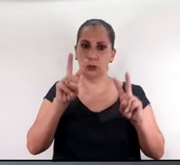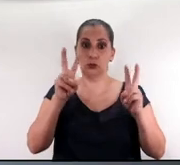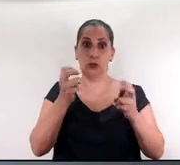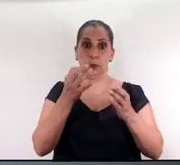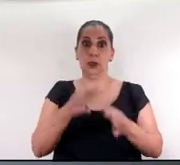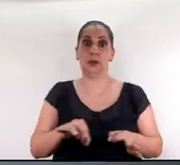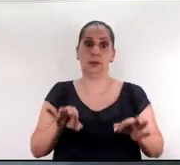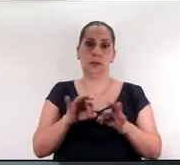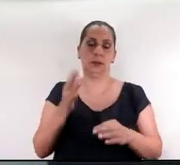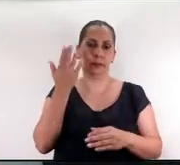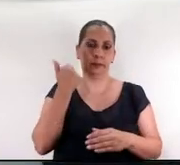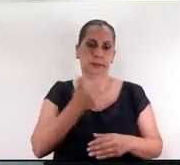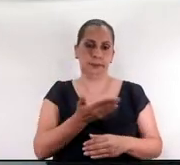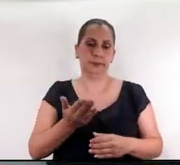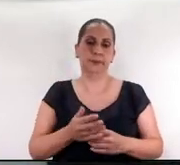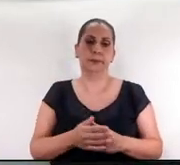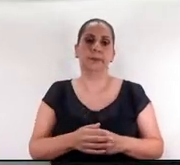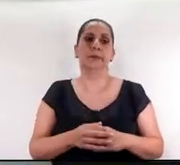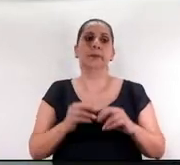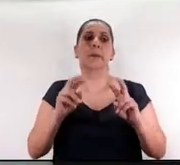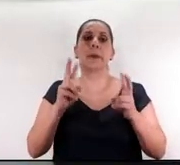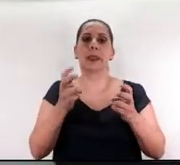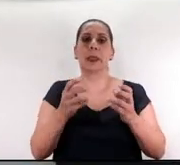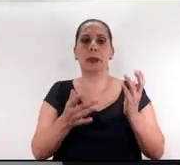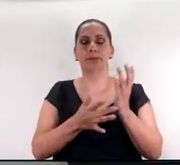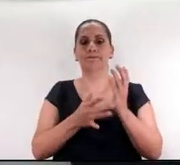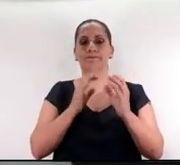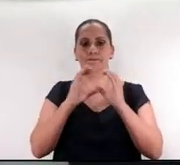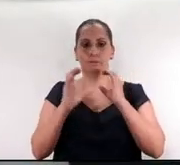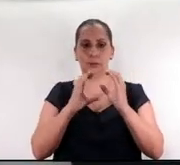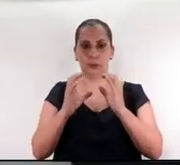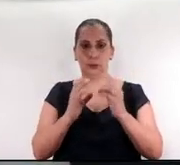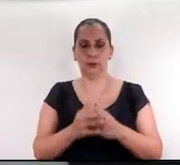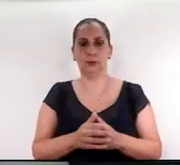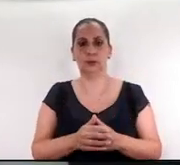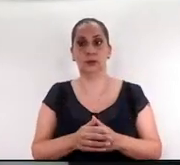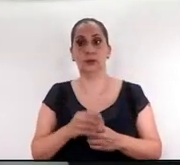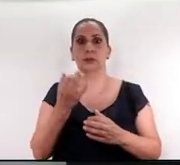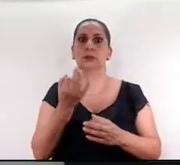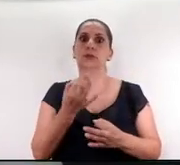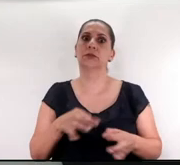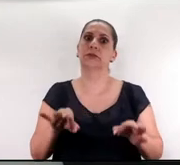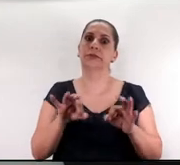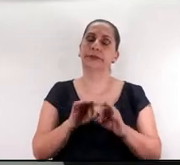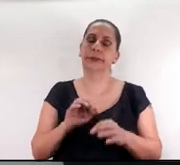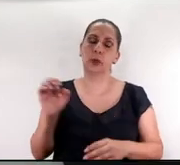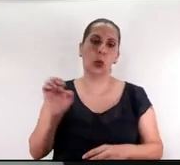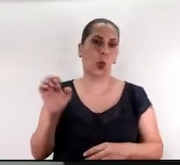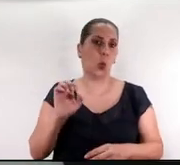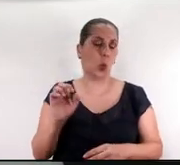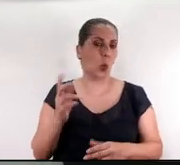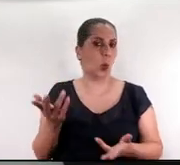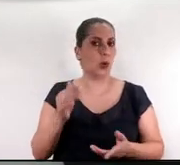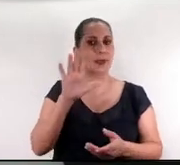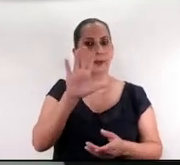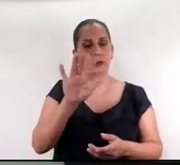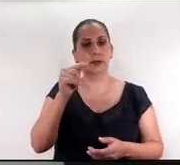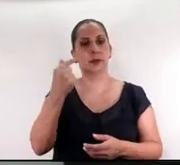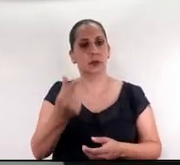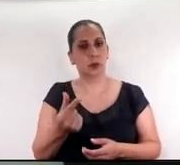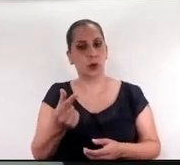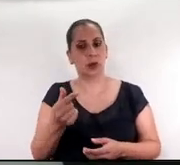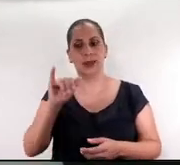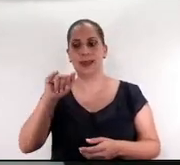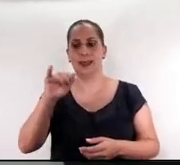gran importancia, y es el tema de las telecomunicaciones. No podemos negar la urgencia de tener una red 5G. El ICE y